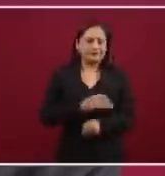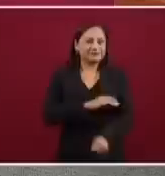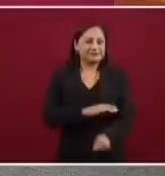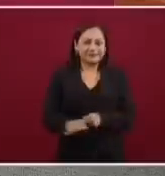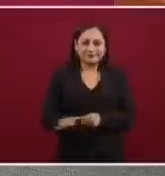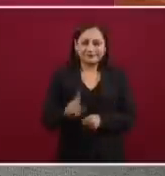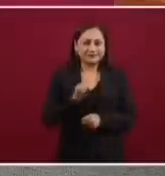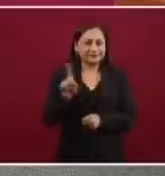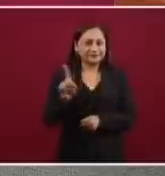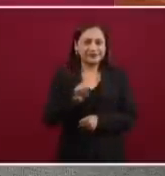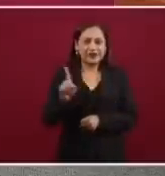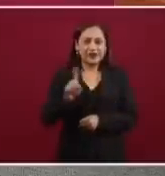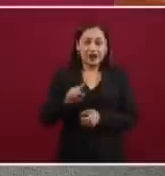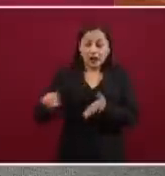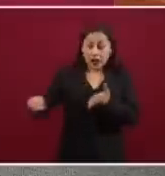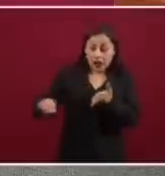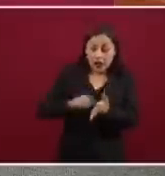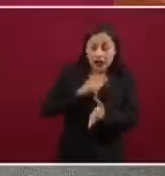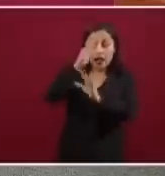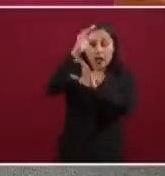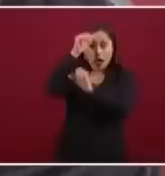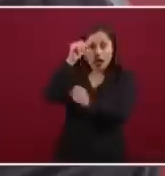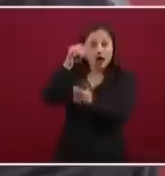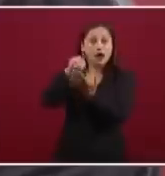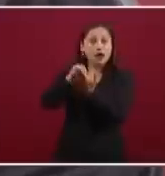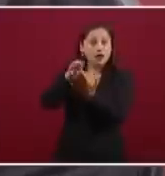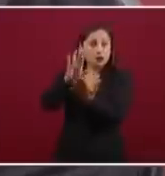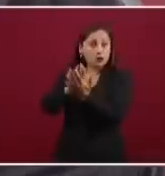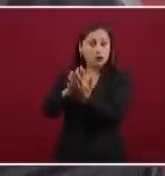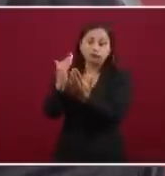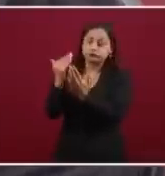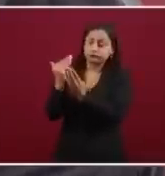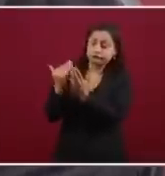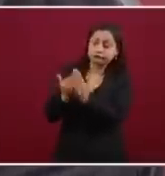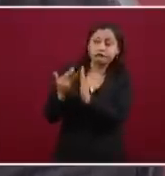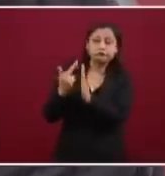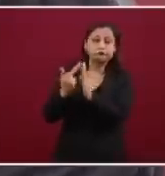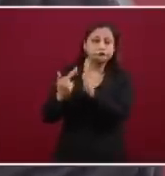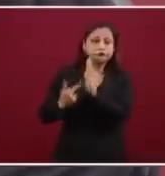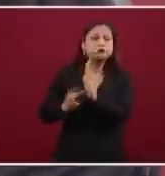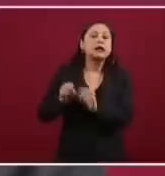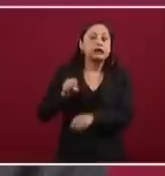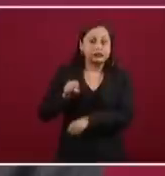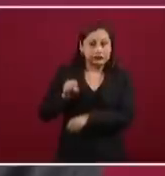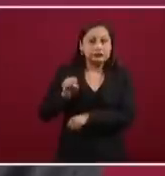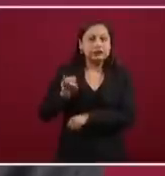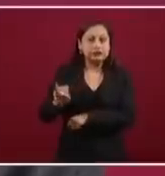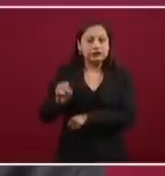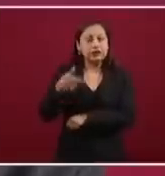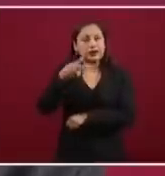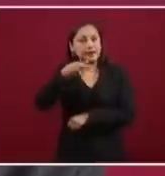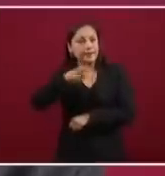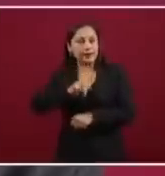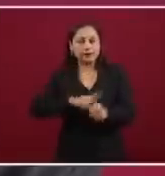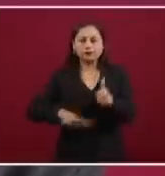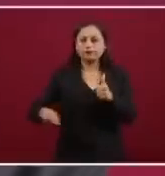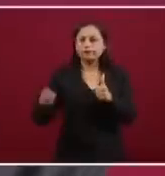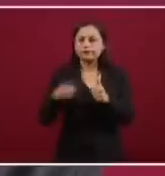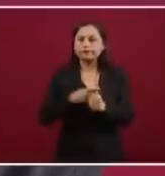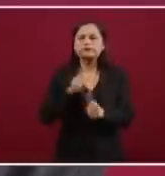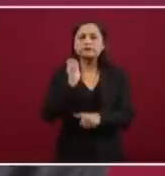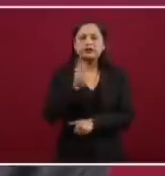acuerdos, de compromisos, de protocolos, es un asunto de voluntad,